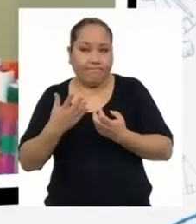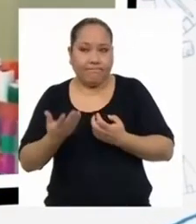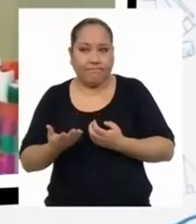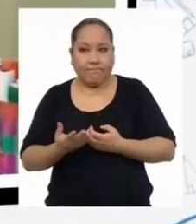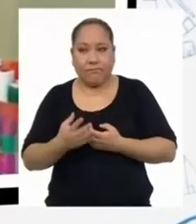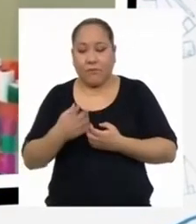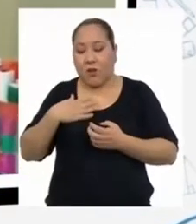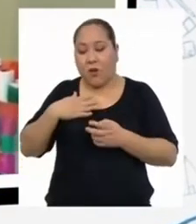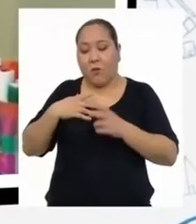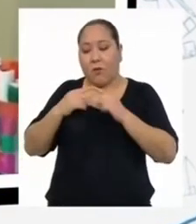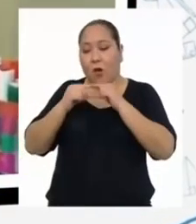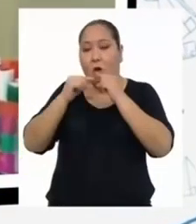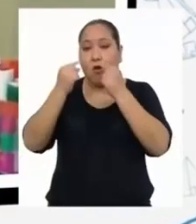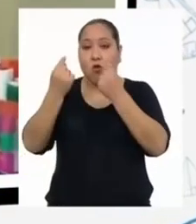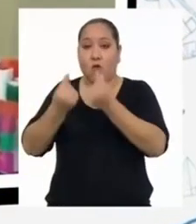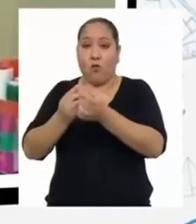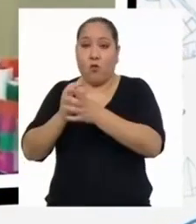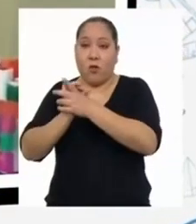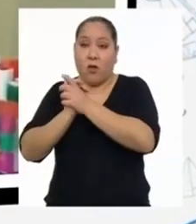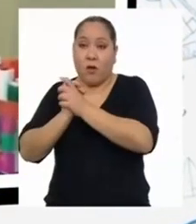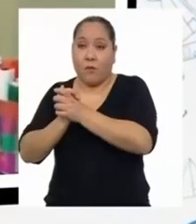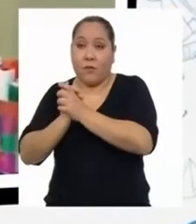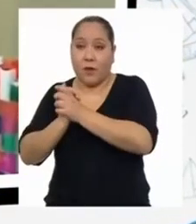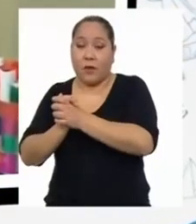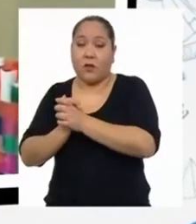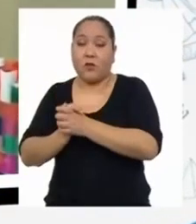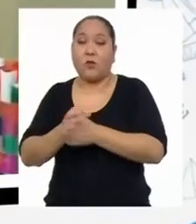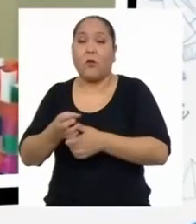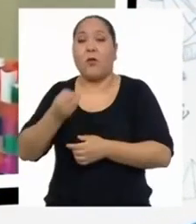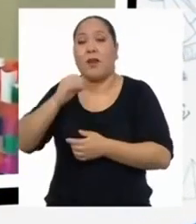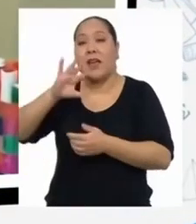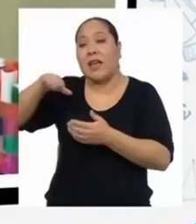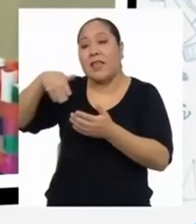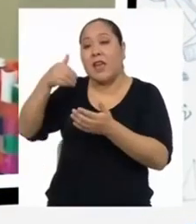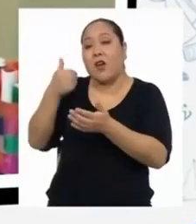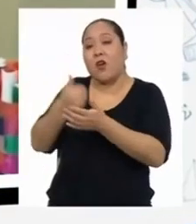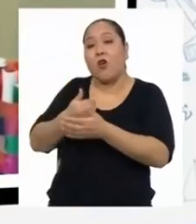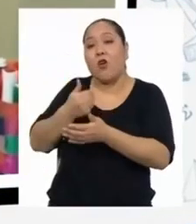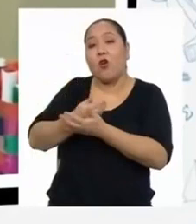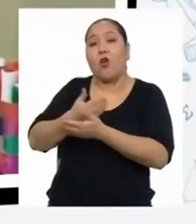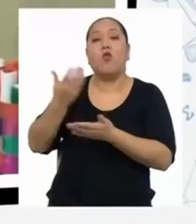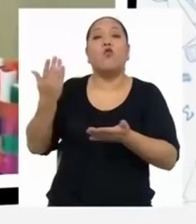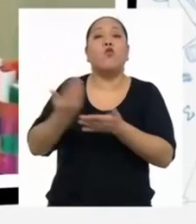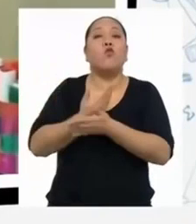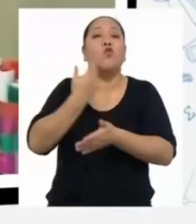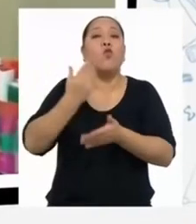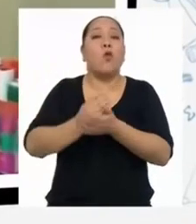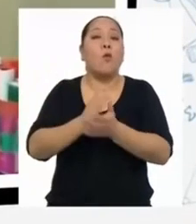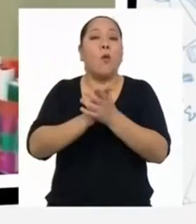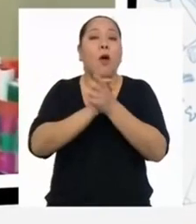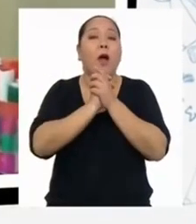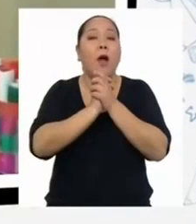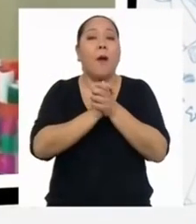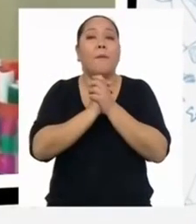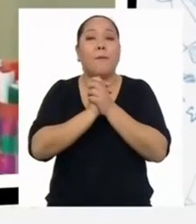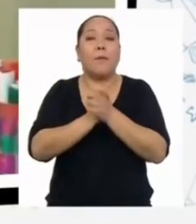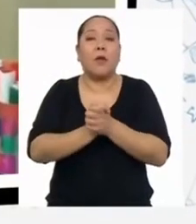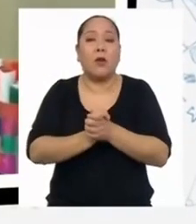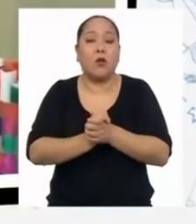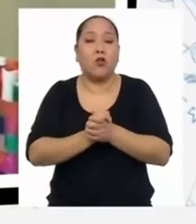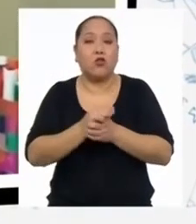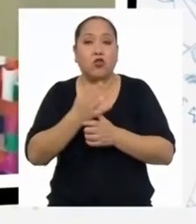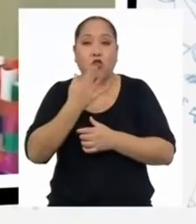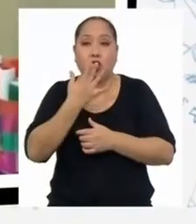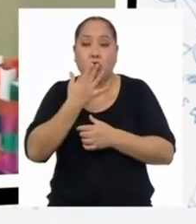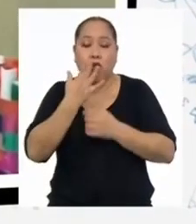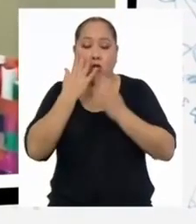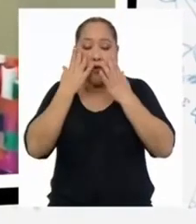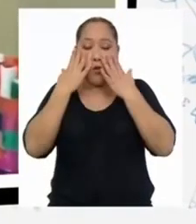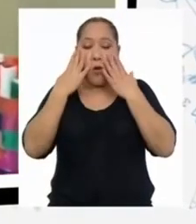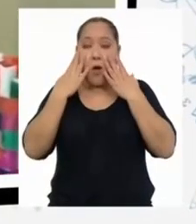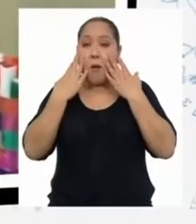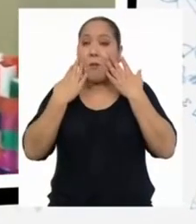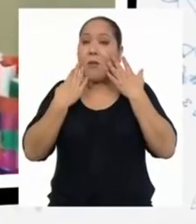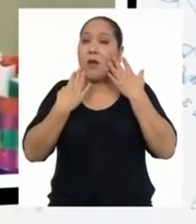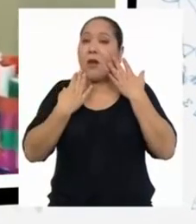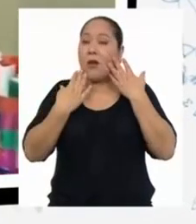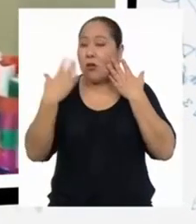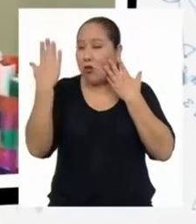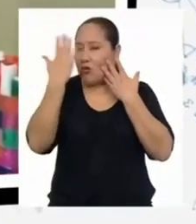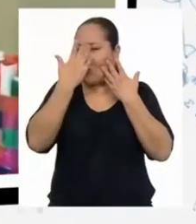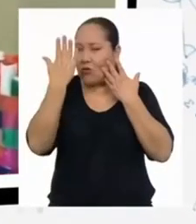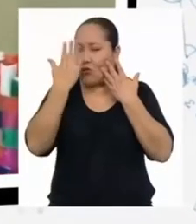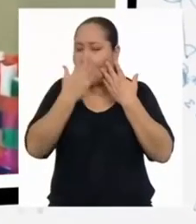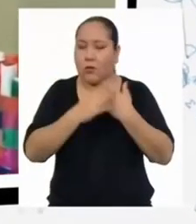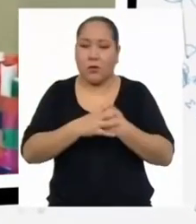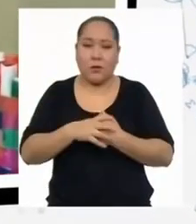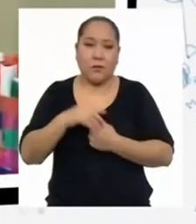de compañeros sobre la llegada de un nuevo compañero, que su color de piel era oscura. A él lo trataban